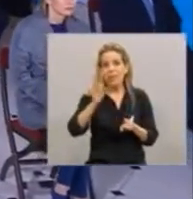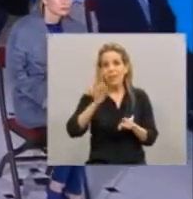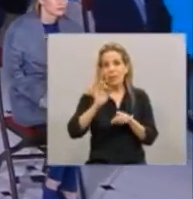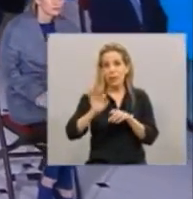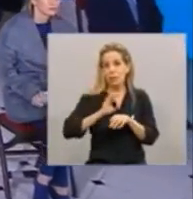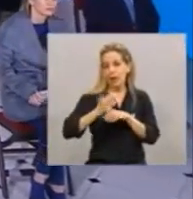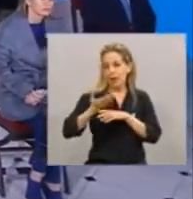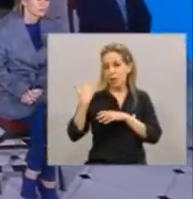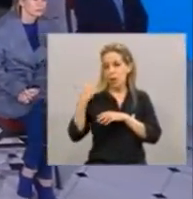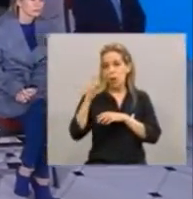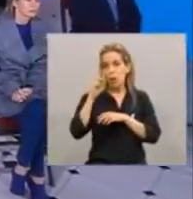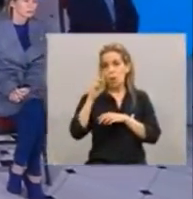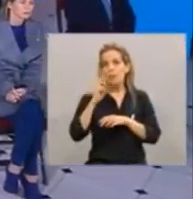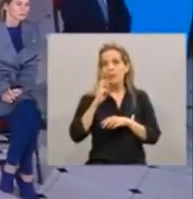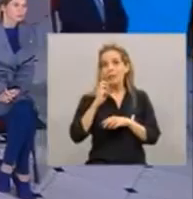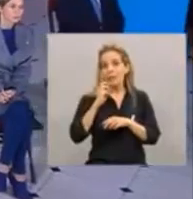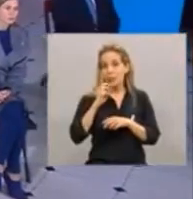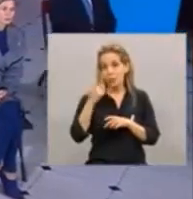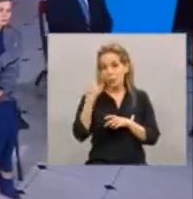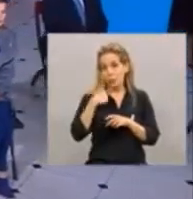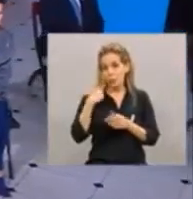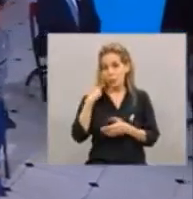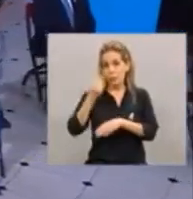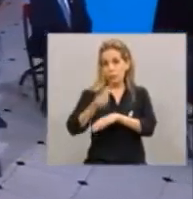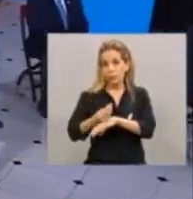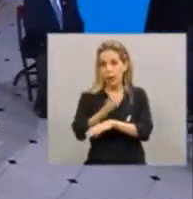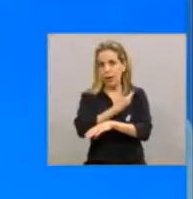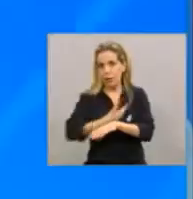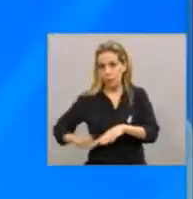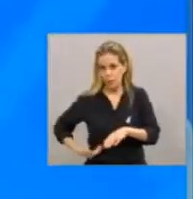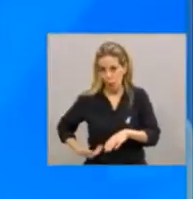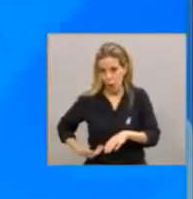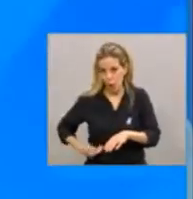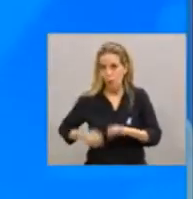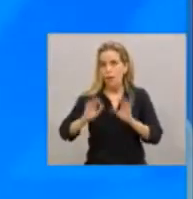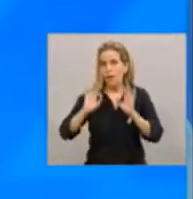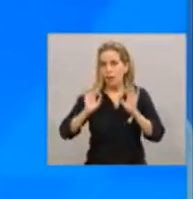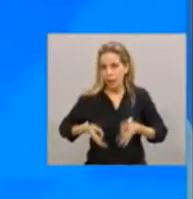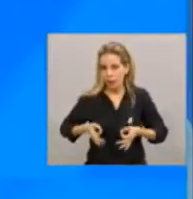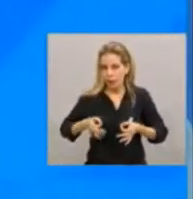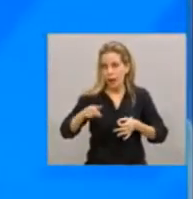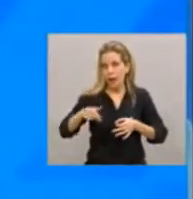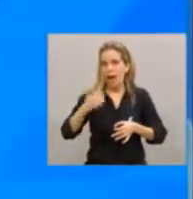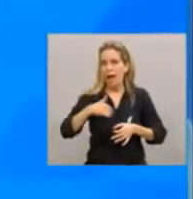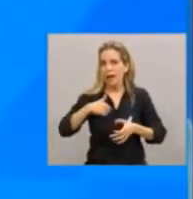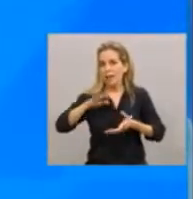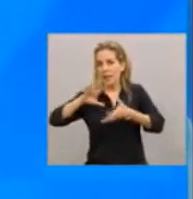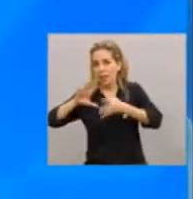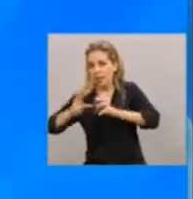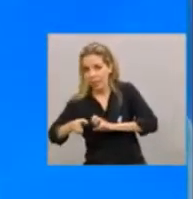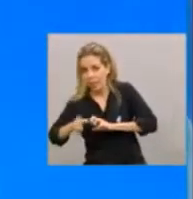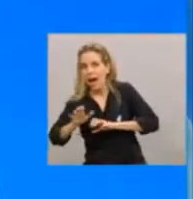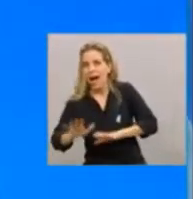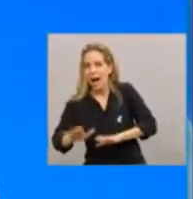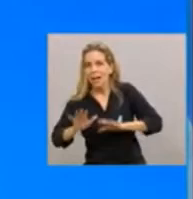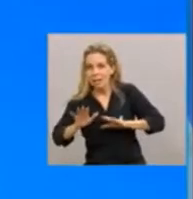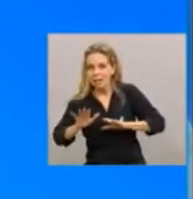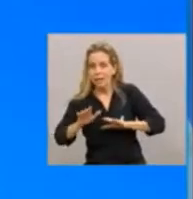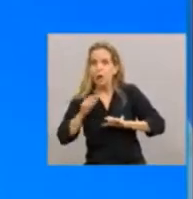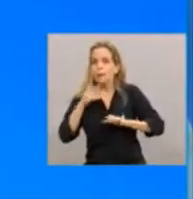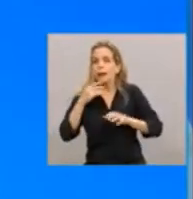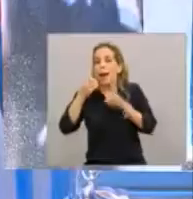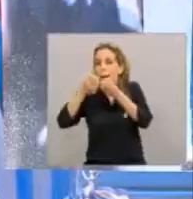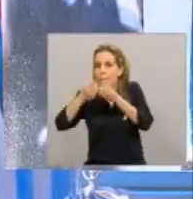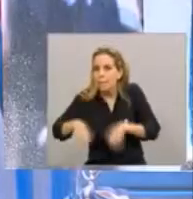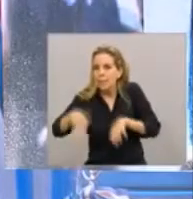del 2019 si hubiéramos querido poder empezar y hacer frente a las necesidades